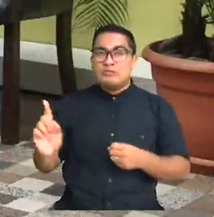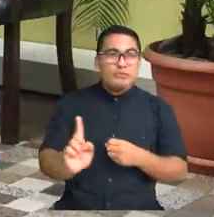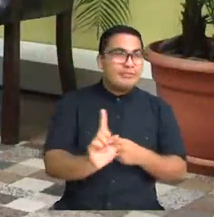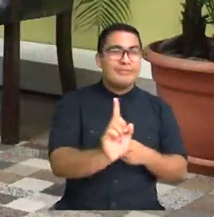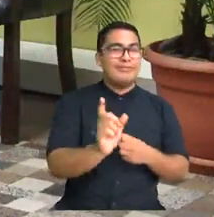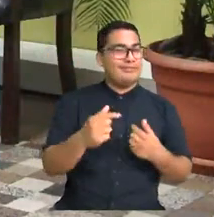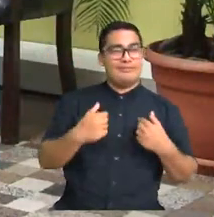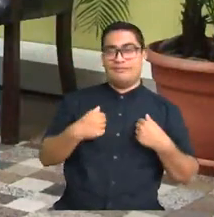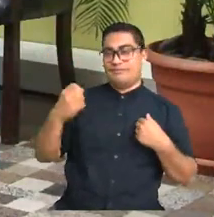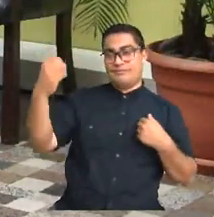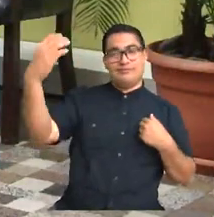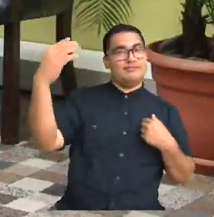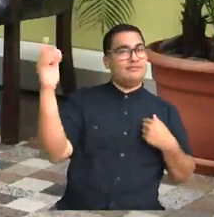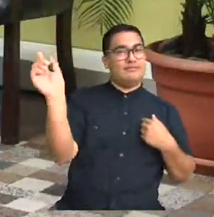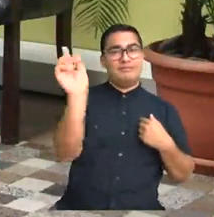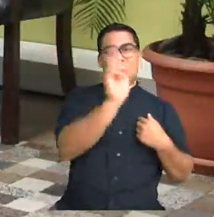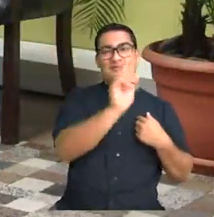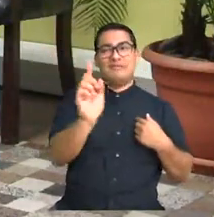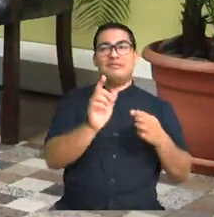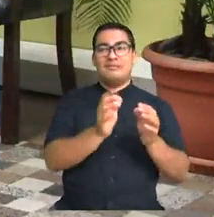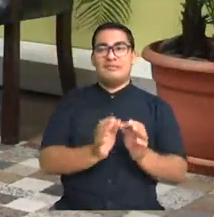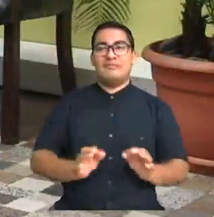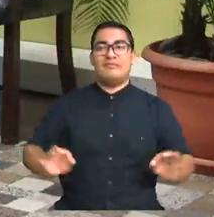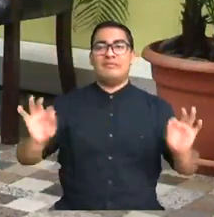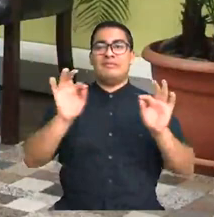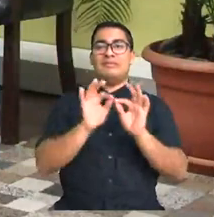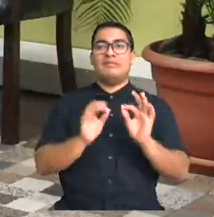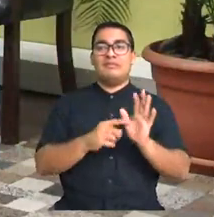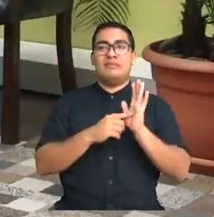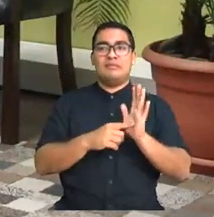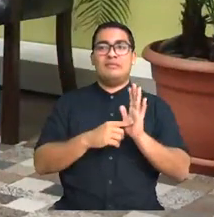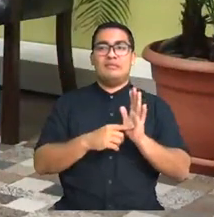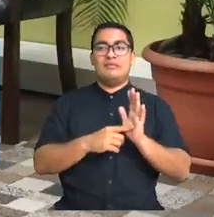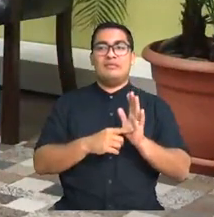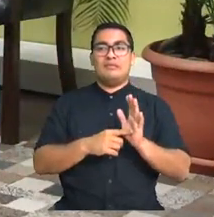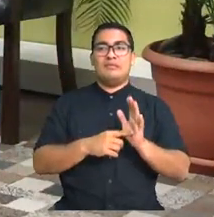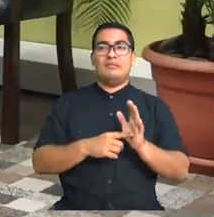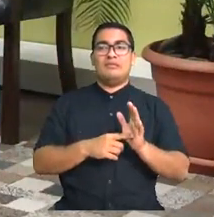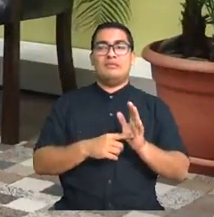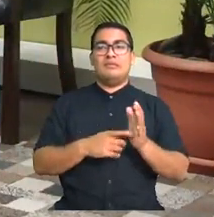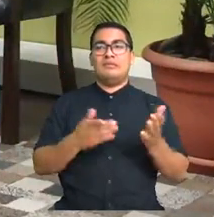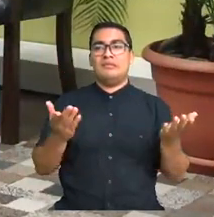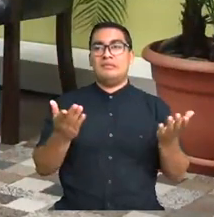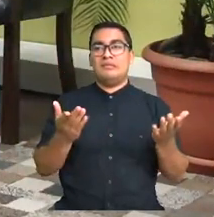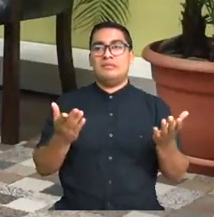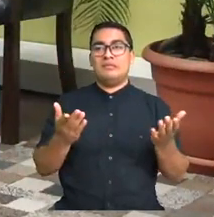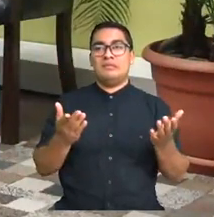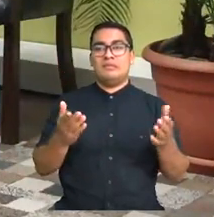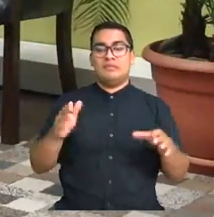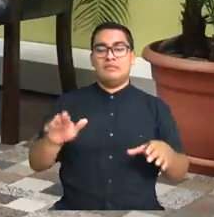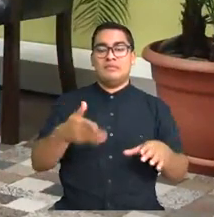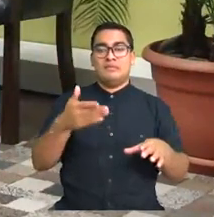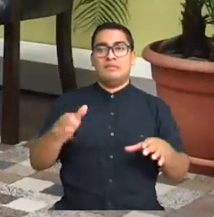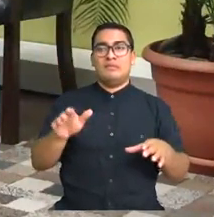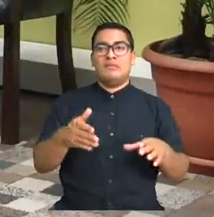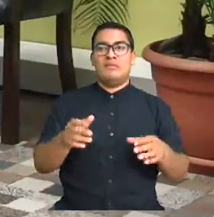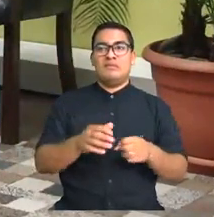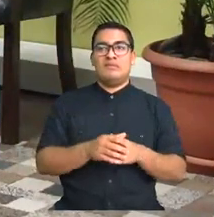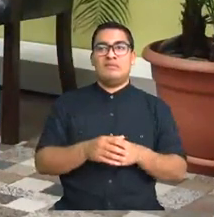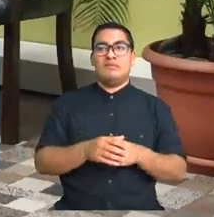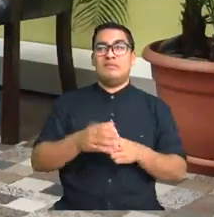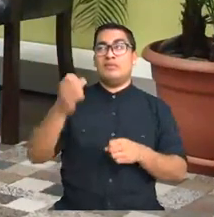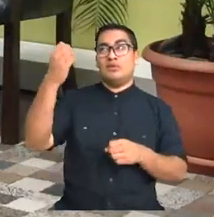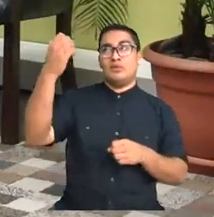y también evitar las radiaciones que están relacionadas con las cocinas, las luces, por ejemplo, las luces del